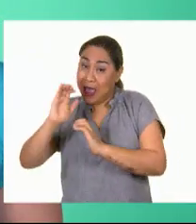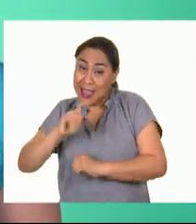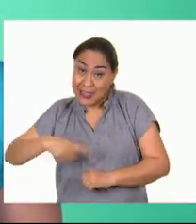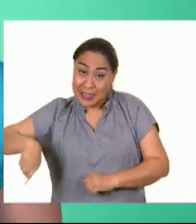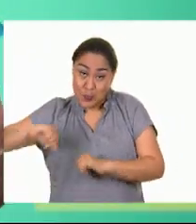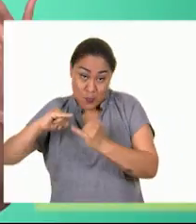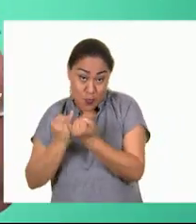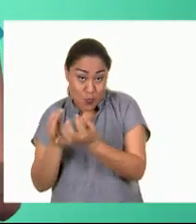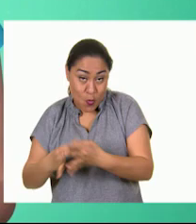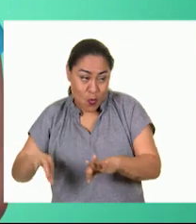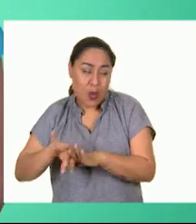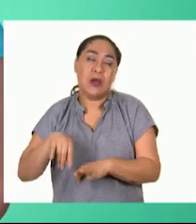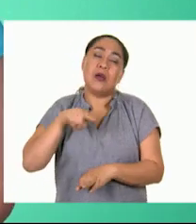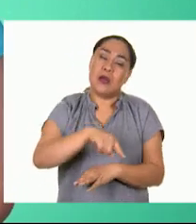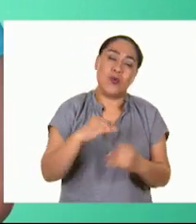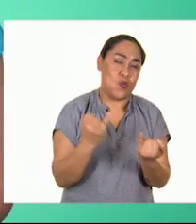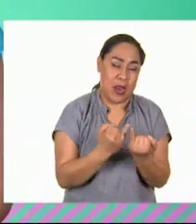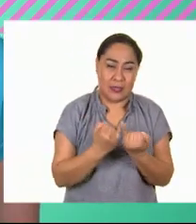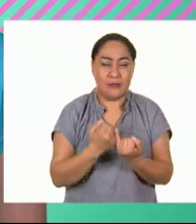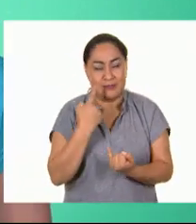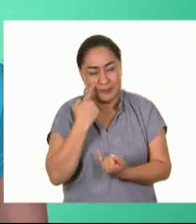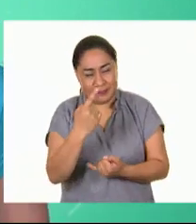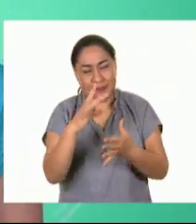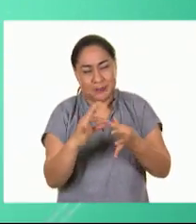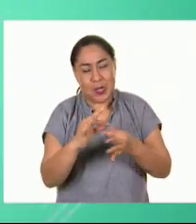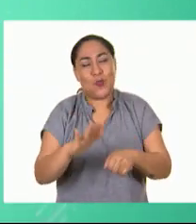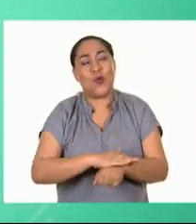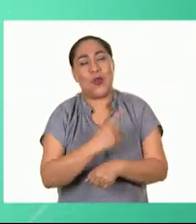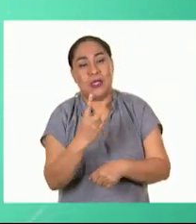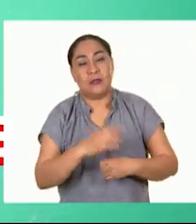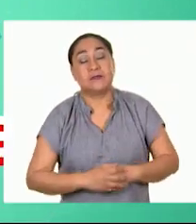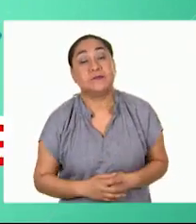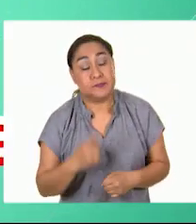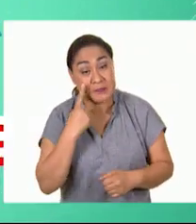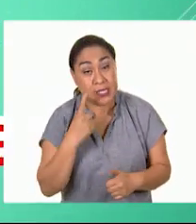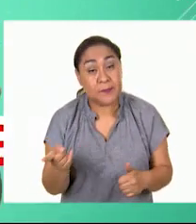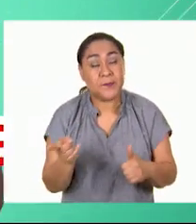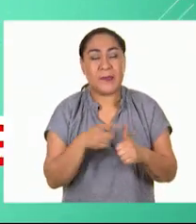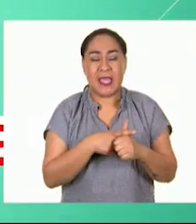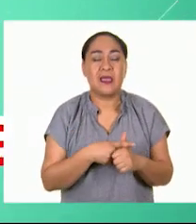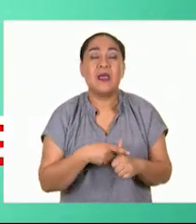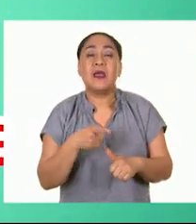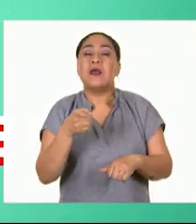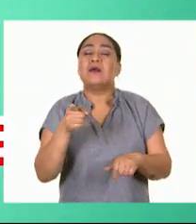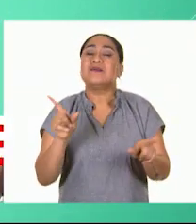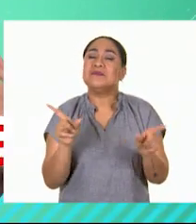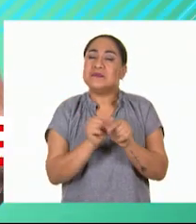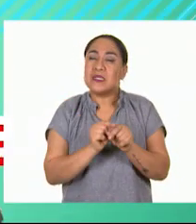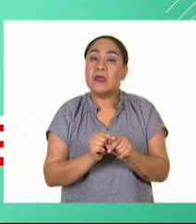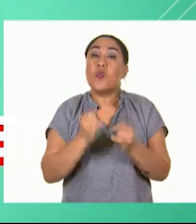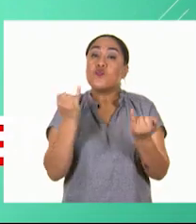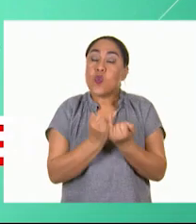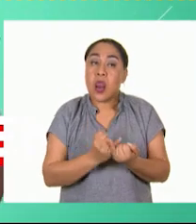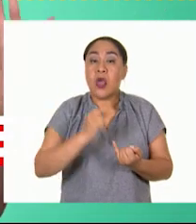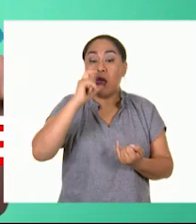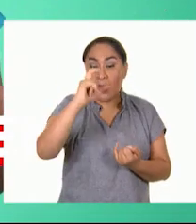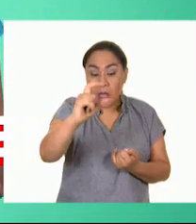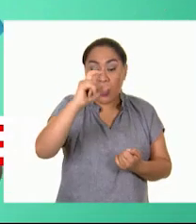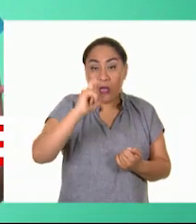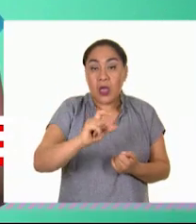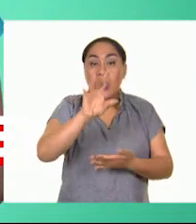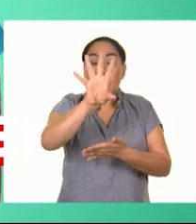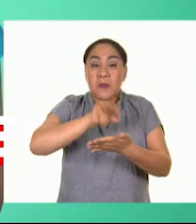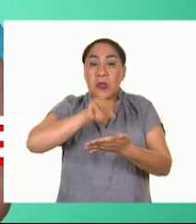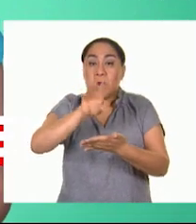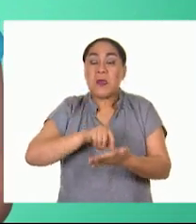las canciones. Veamos por qué. Primero, porque ahorran tiempo para no tener que escribir todo el código una y otra